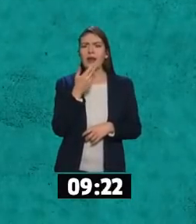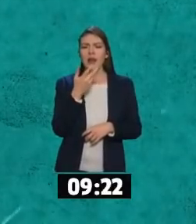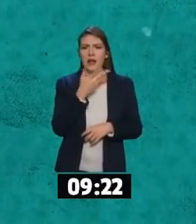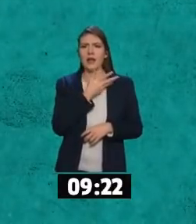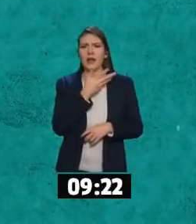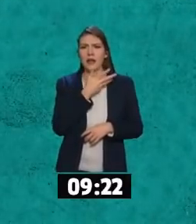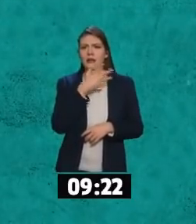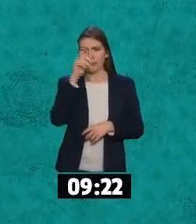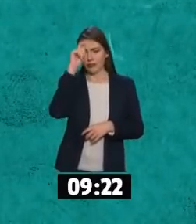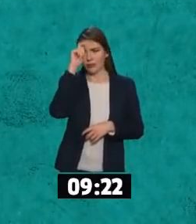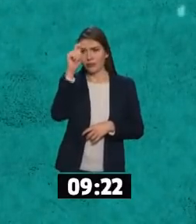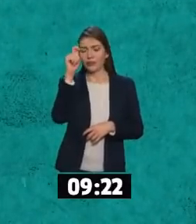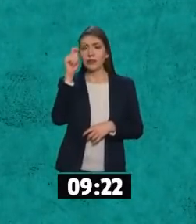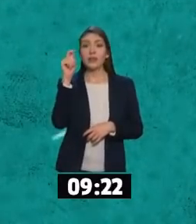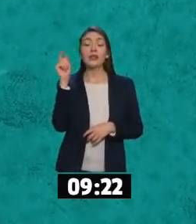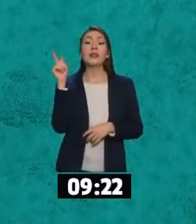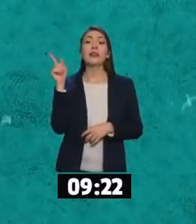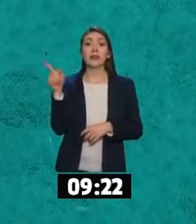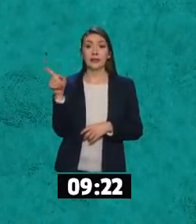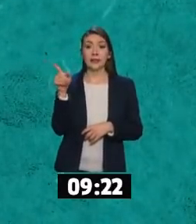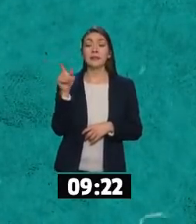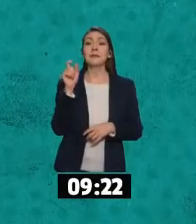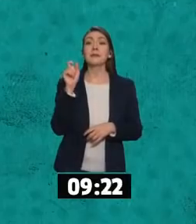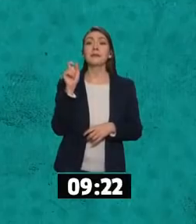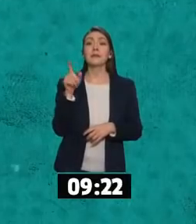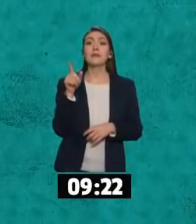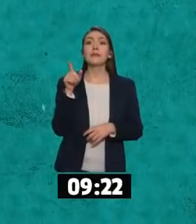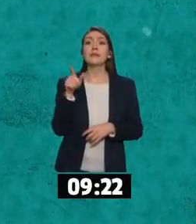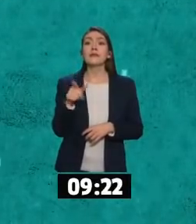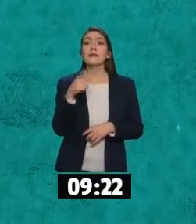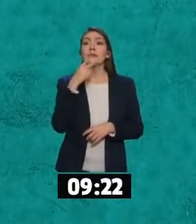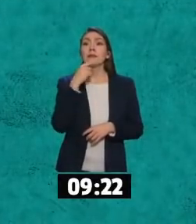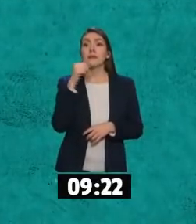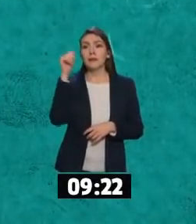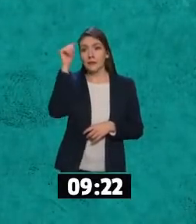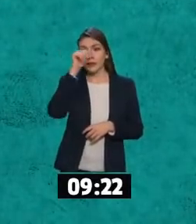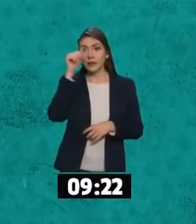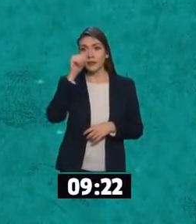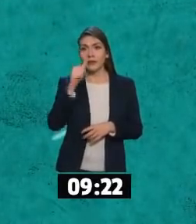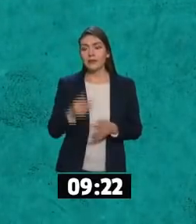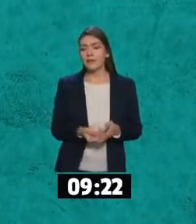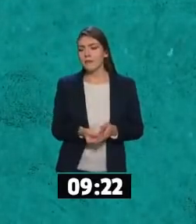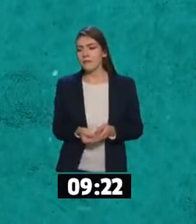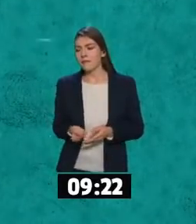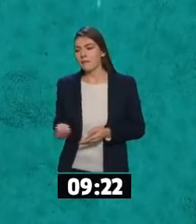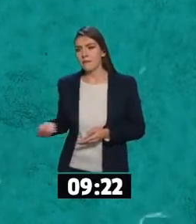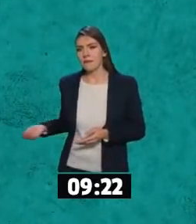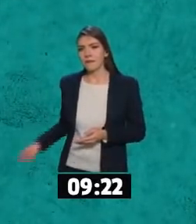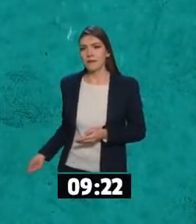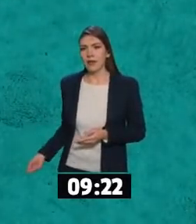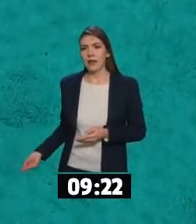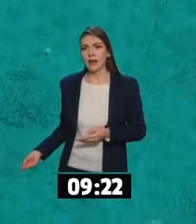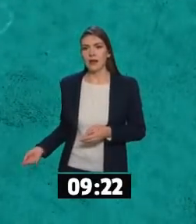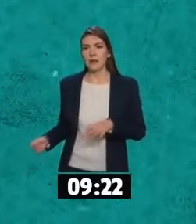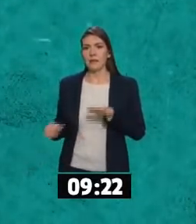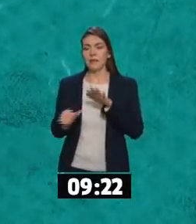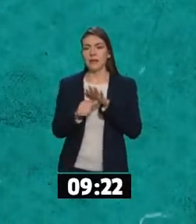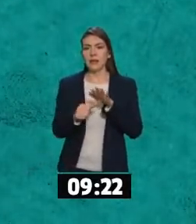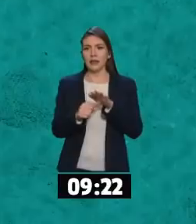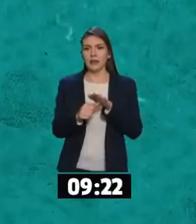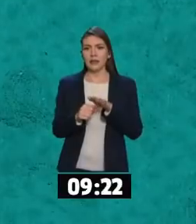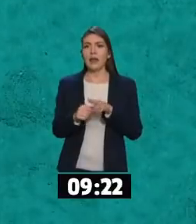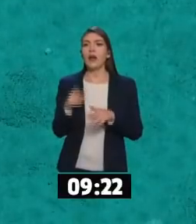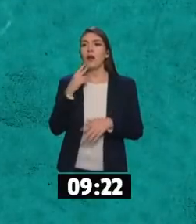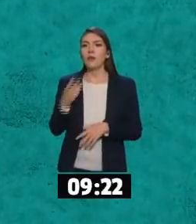todo, y ahí mero, el cura le pasa algo a la mesa, Híjoles. el chavo se guarda